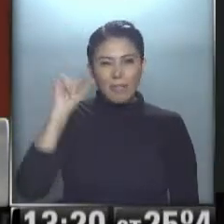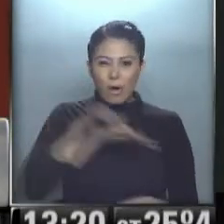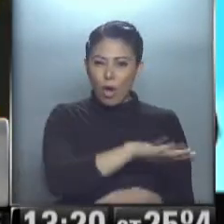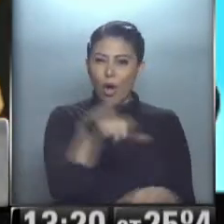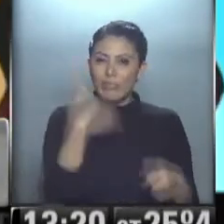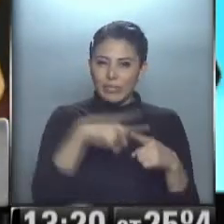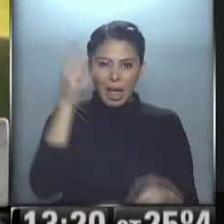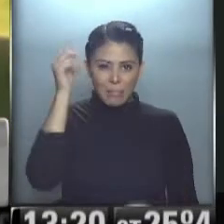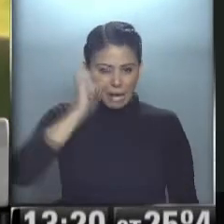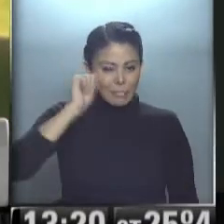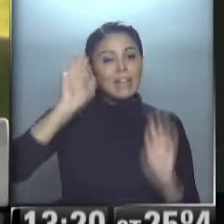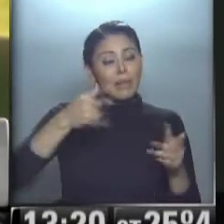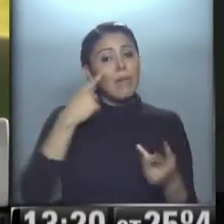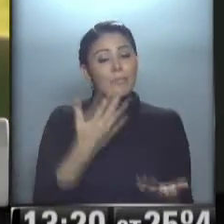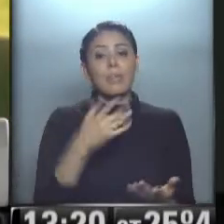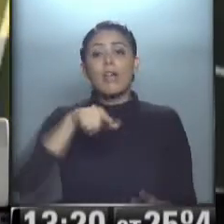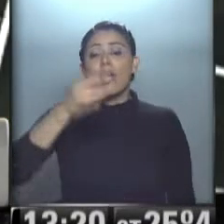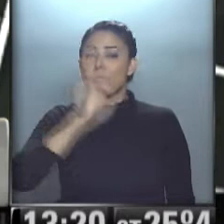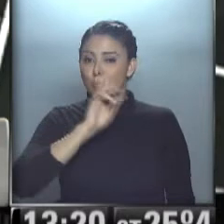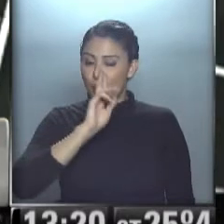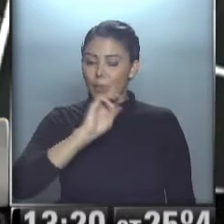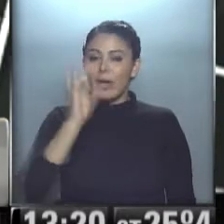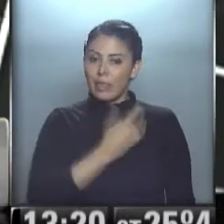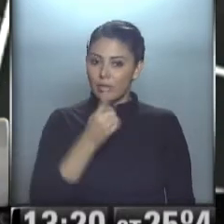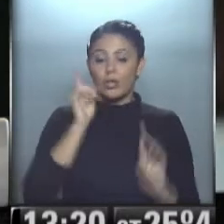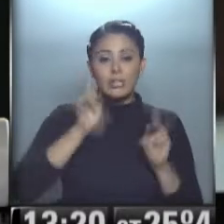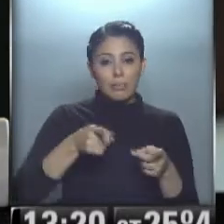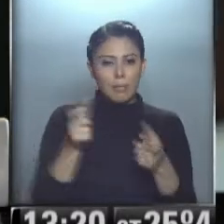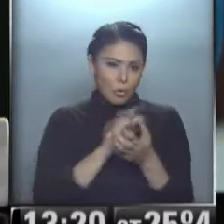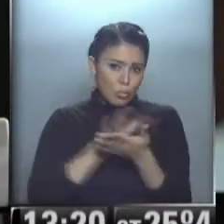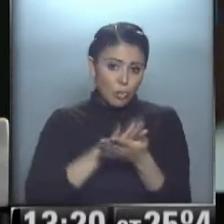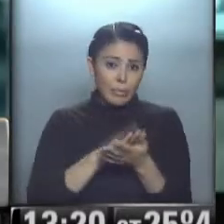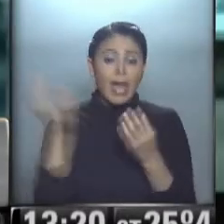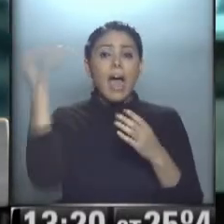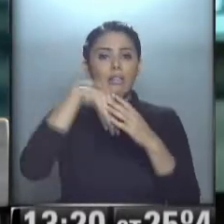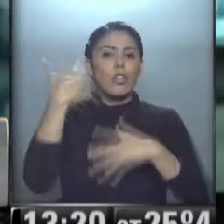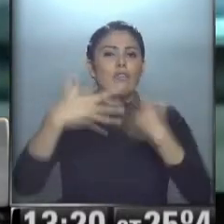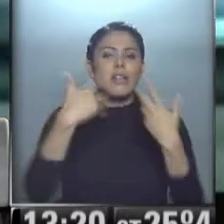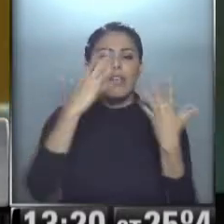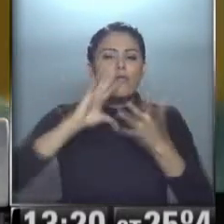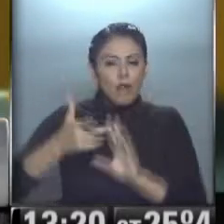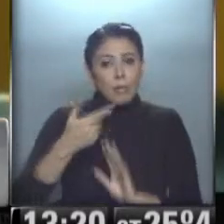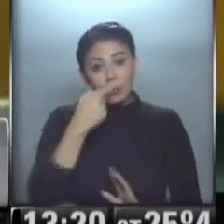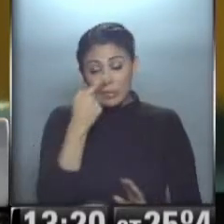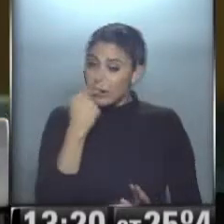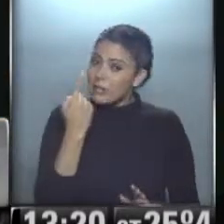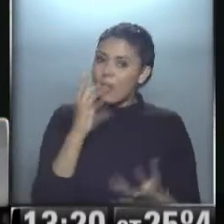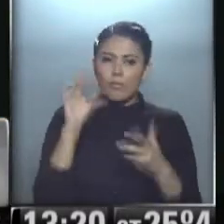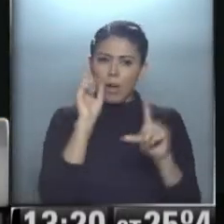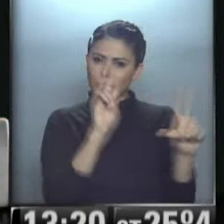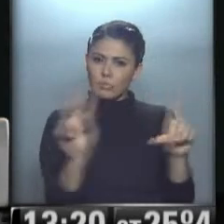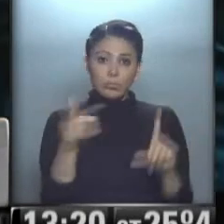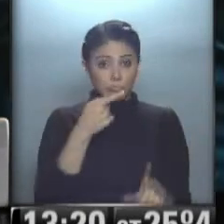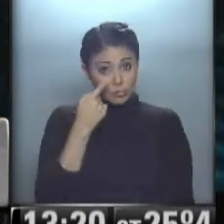mujer conejo en la película nueva de verónica chen que estuvo compitiendo en este caso una historia que mezcla géneros de un modo muy interesante visualmente súper